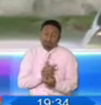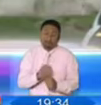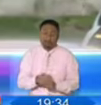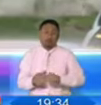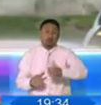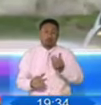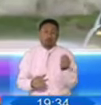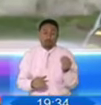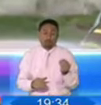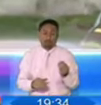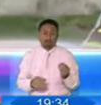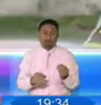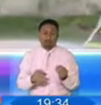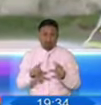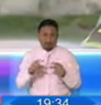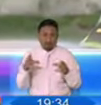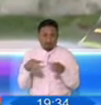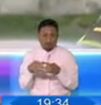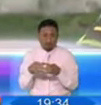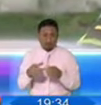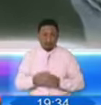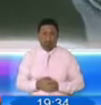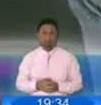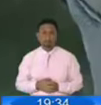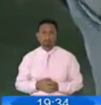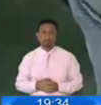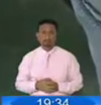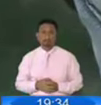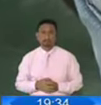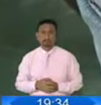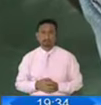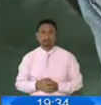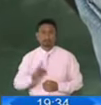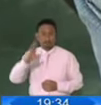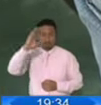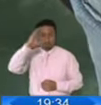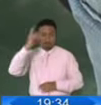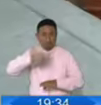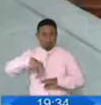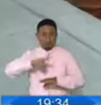menor de edad que está dentro de este grupo de antisociales. En otros casos, la Policía